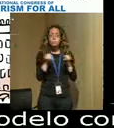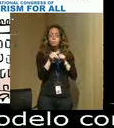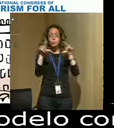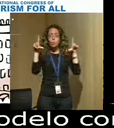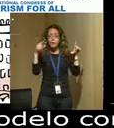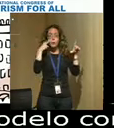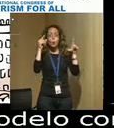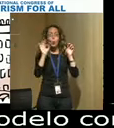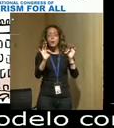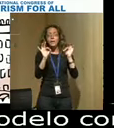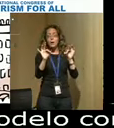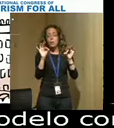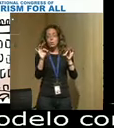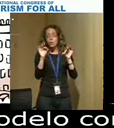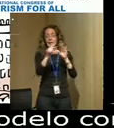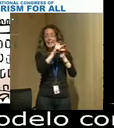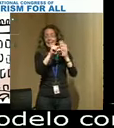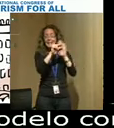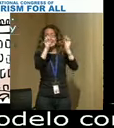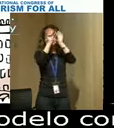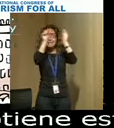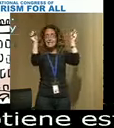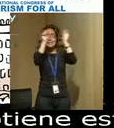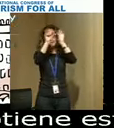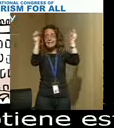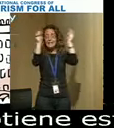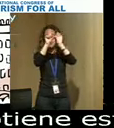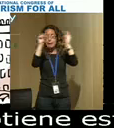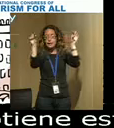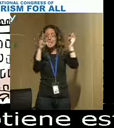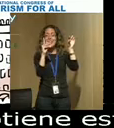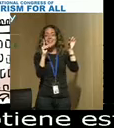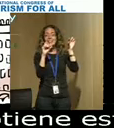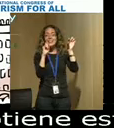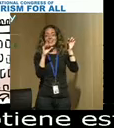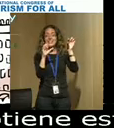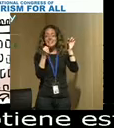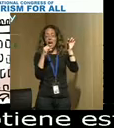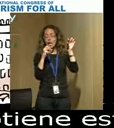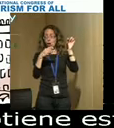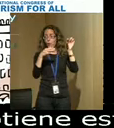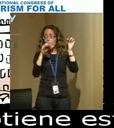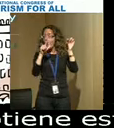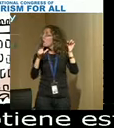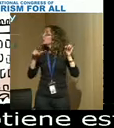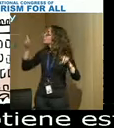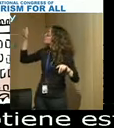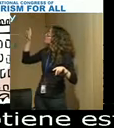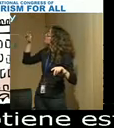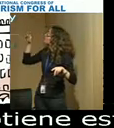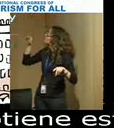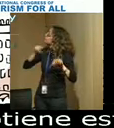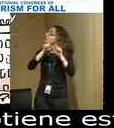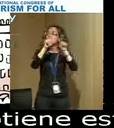cuadro porque hay un error en lo que es las etiquetas de arriba. Donde pone disable, tiene que poner non-disable, y al contrario, están cambiadas, ¿de acuerdo? Ahí hay